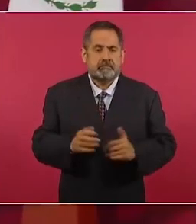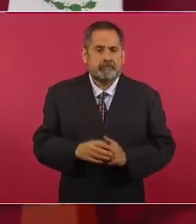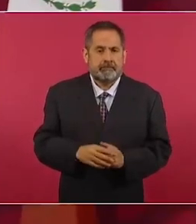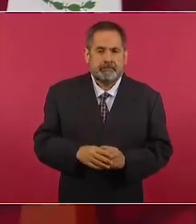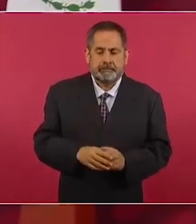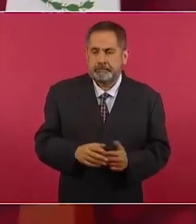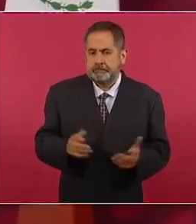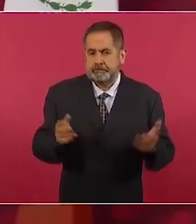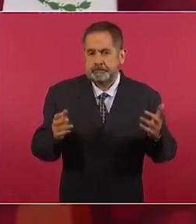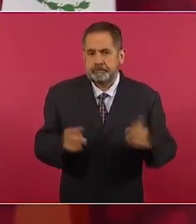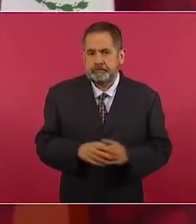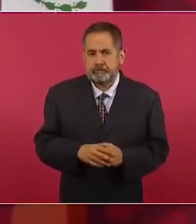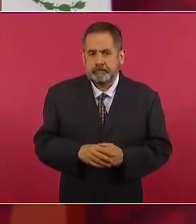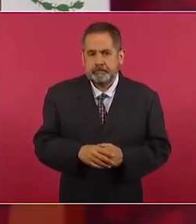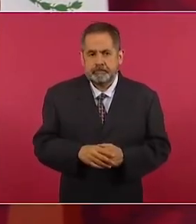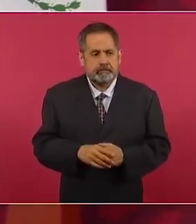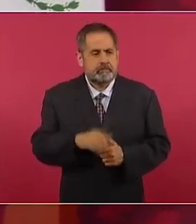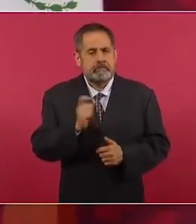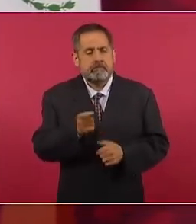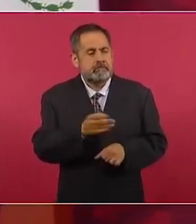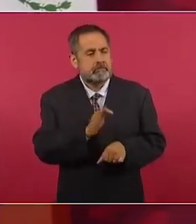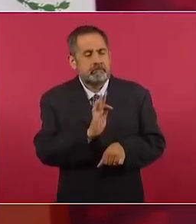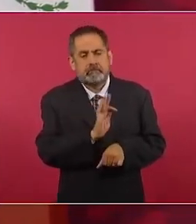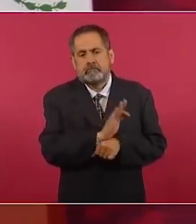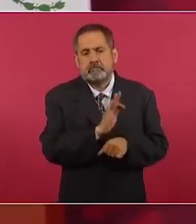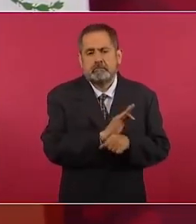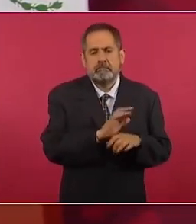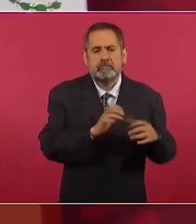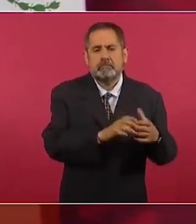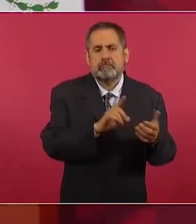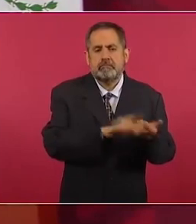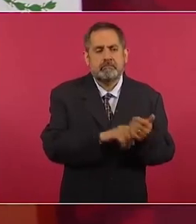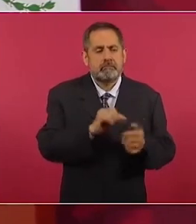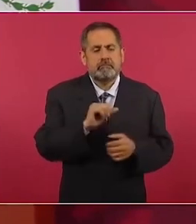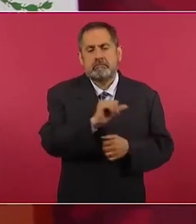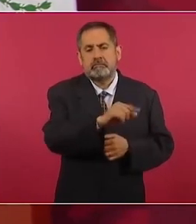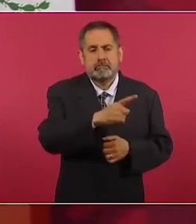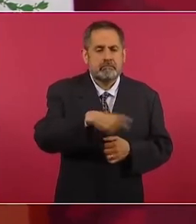Pues es protección para